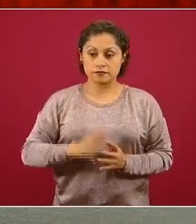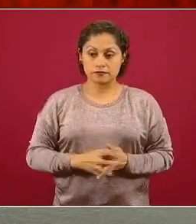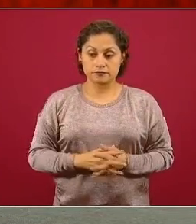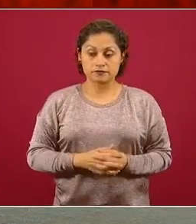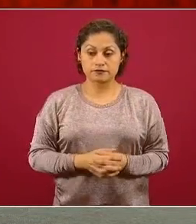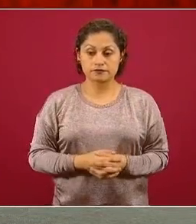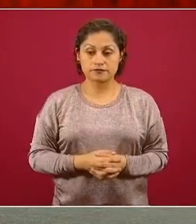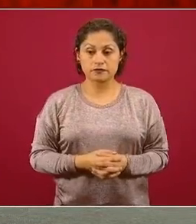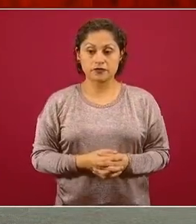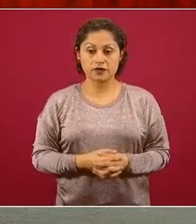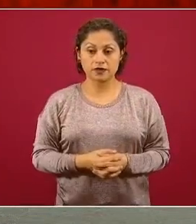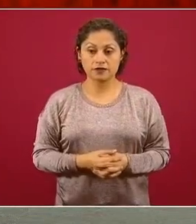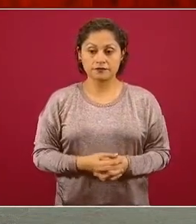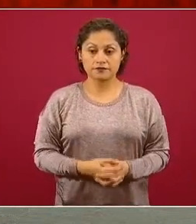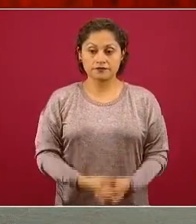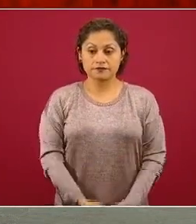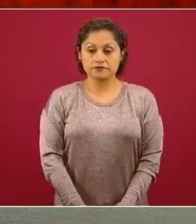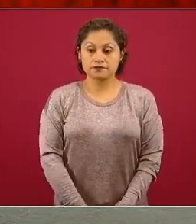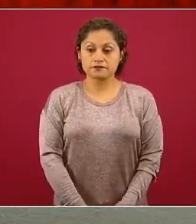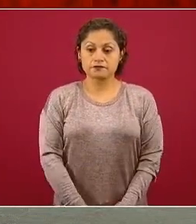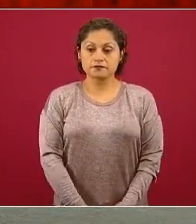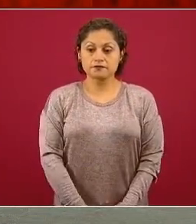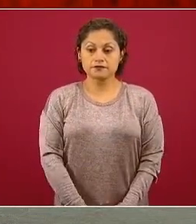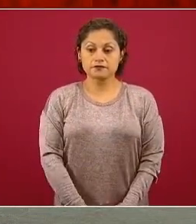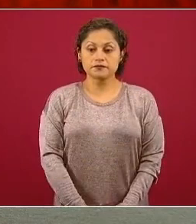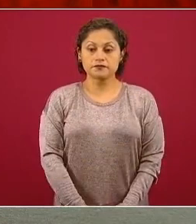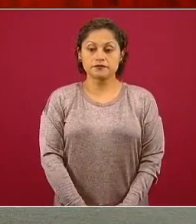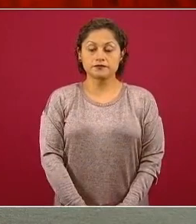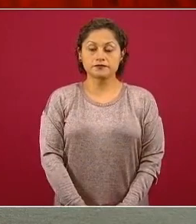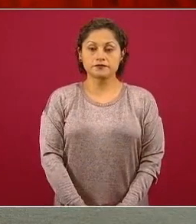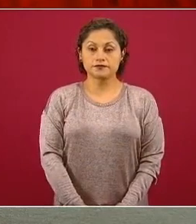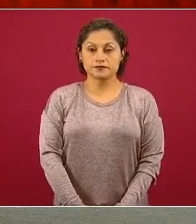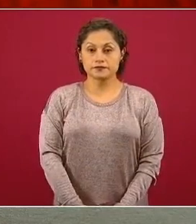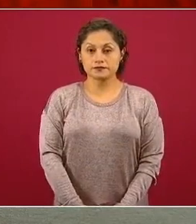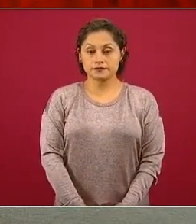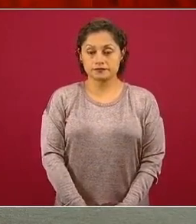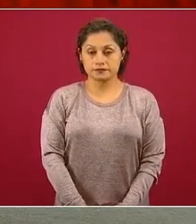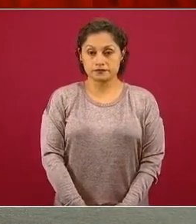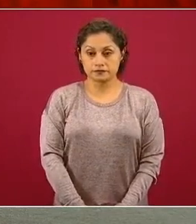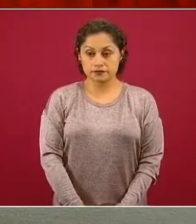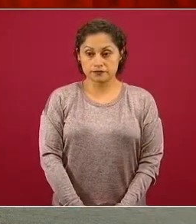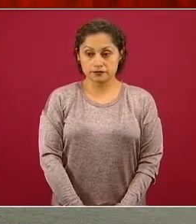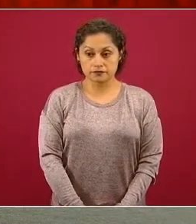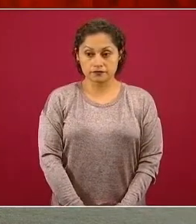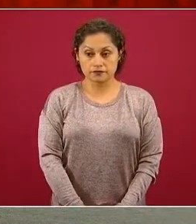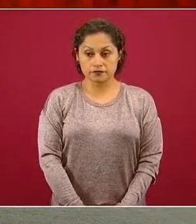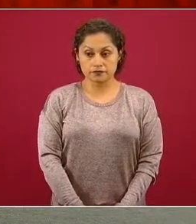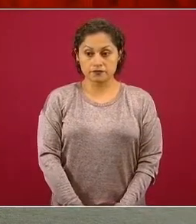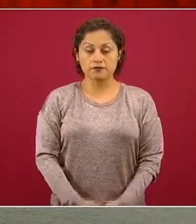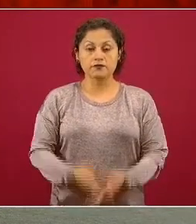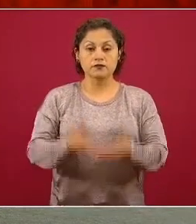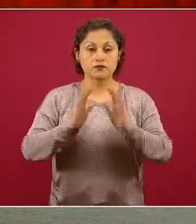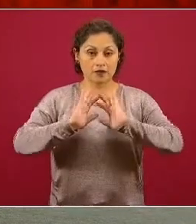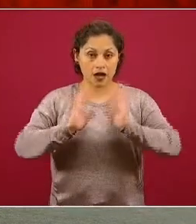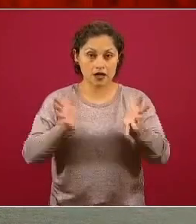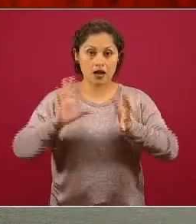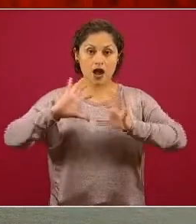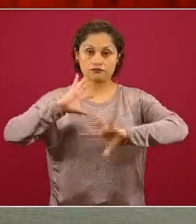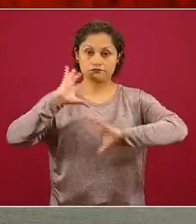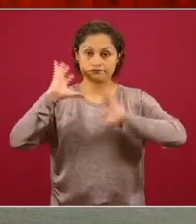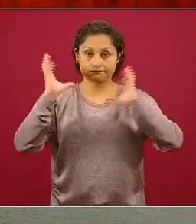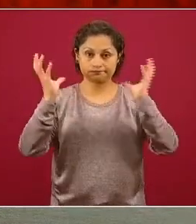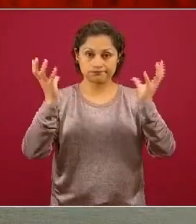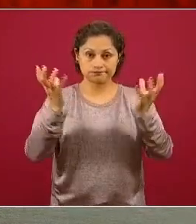Digamos, información actual ya de consenso mundial es que el